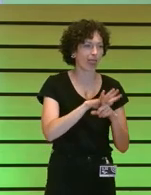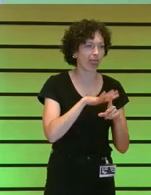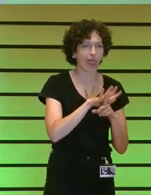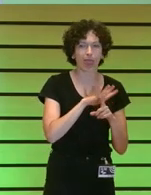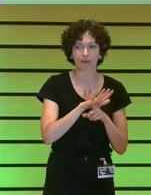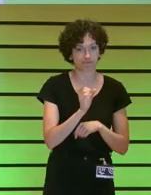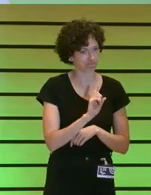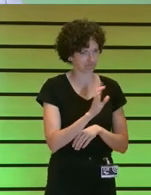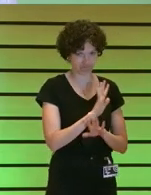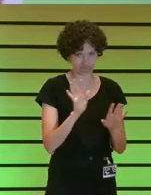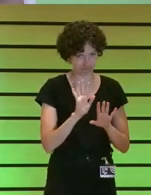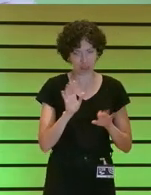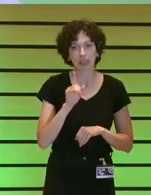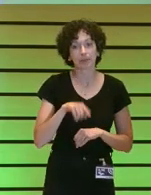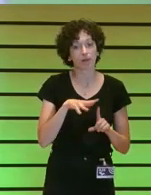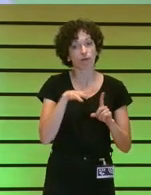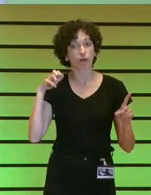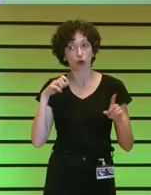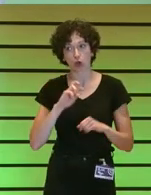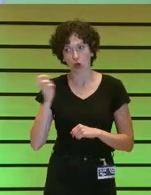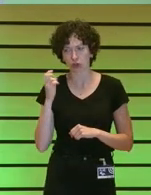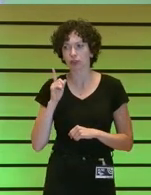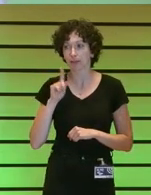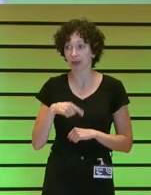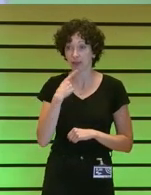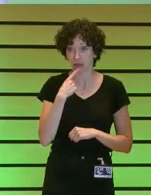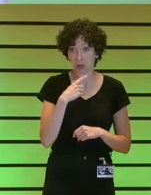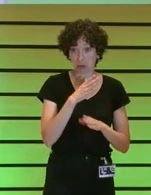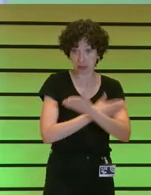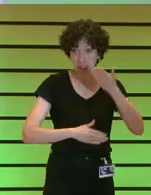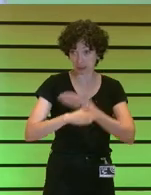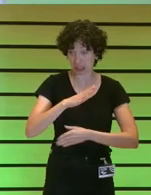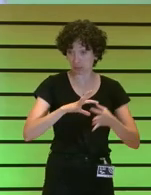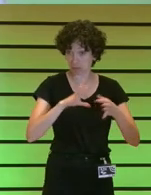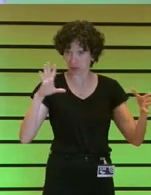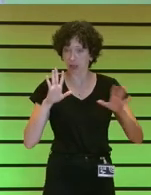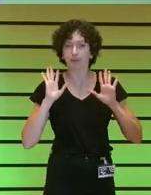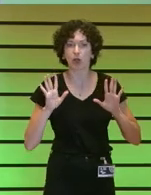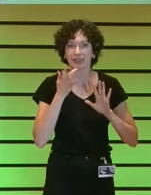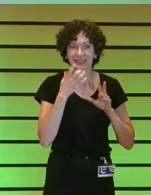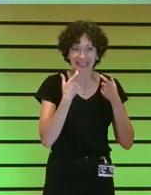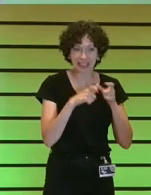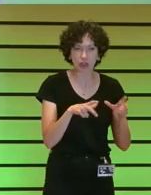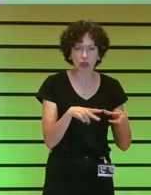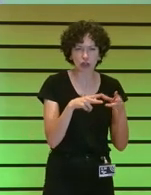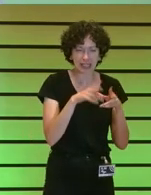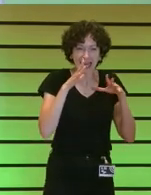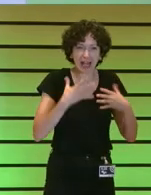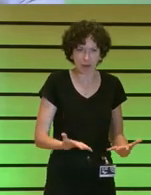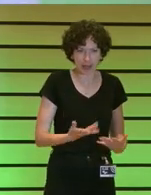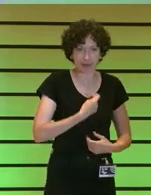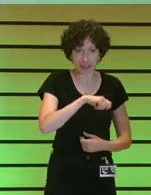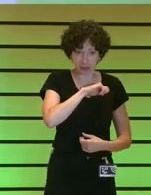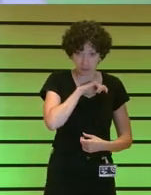podéis abrir decir en otros foros que no tienen nada que ver con la discapacidad pero si algún sector social en estos momentos en España puede